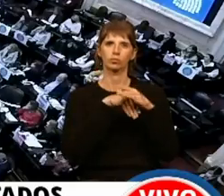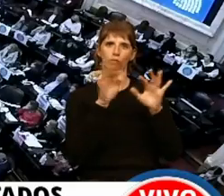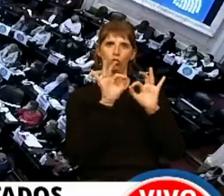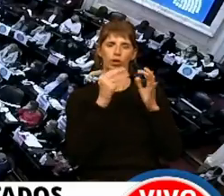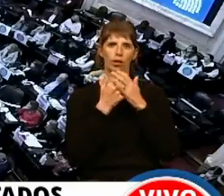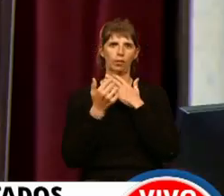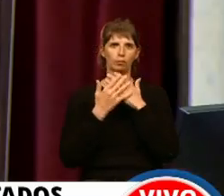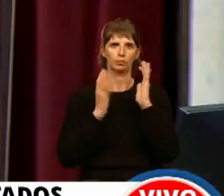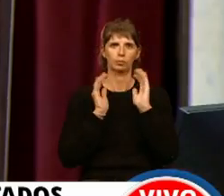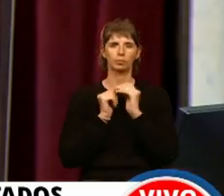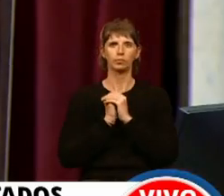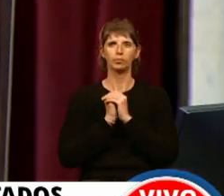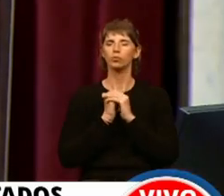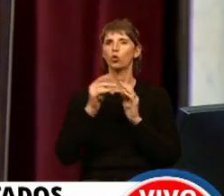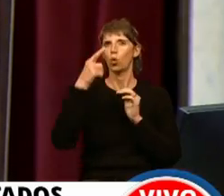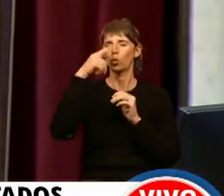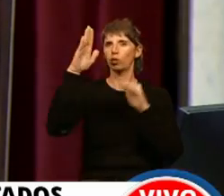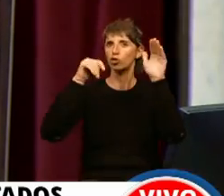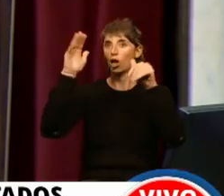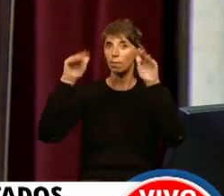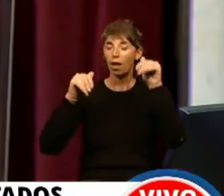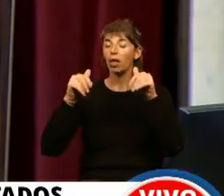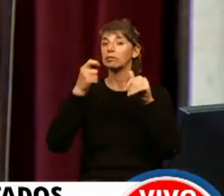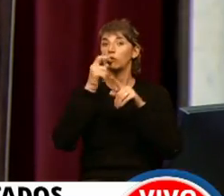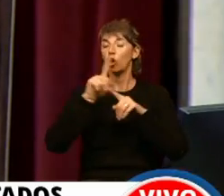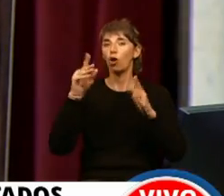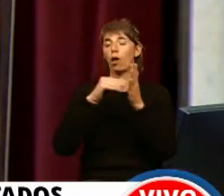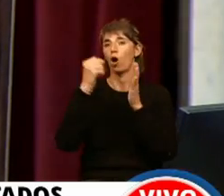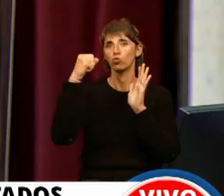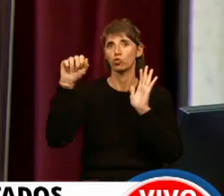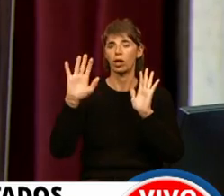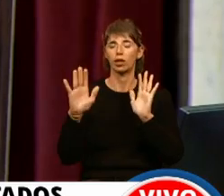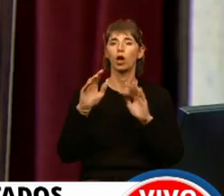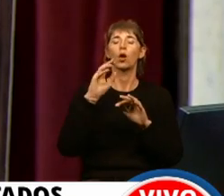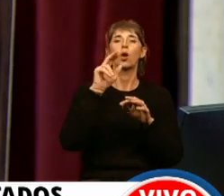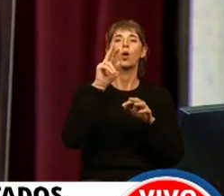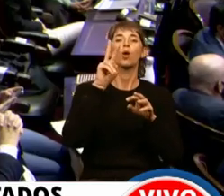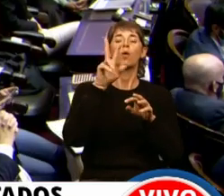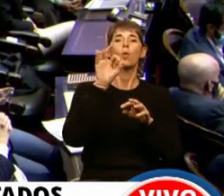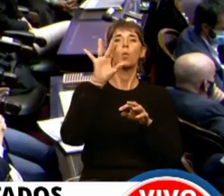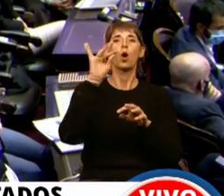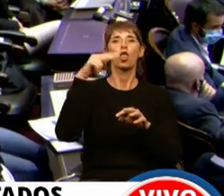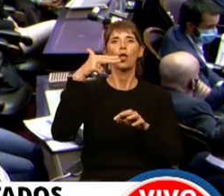voy a hacer la última llamada y declaró ausente diputado esteban mateo bogdani che